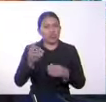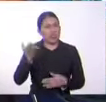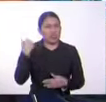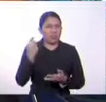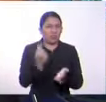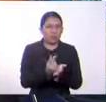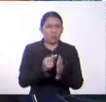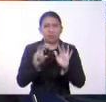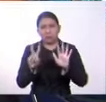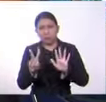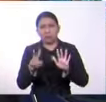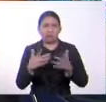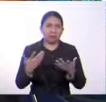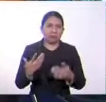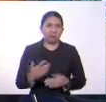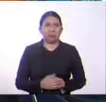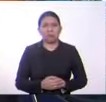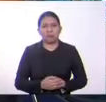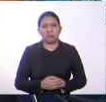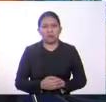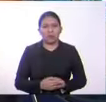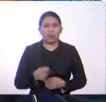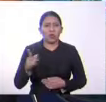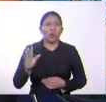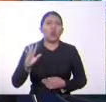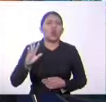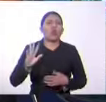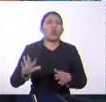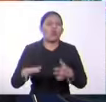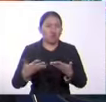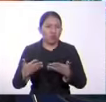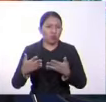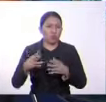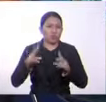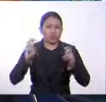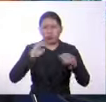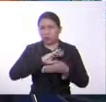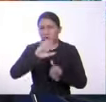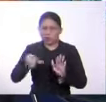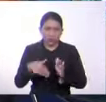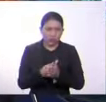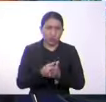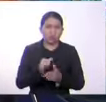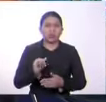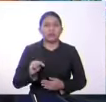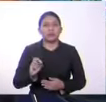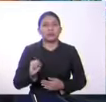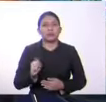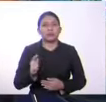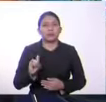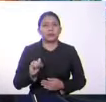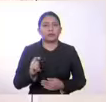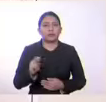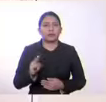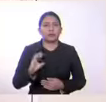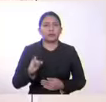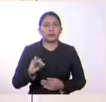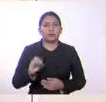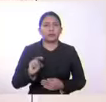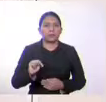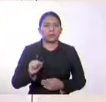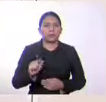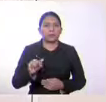séptimo grado, de la colonia, de toda la institucionalidad que se establece y luego de la independencia,